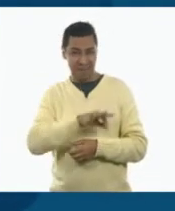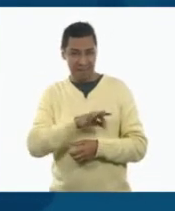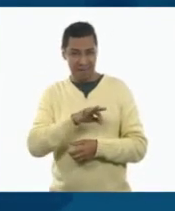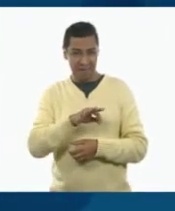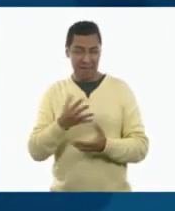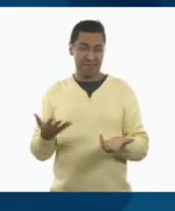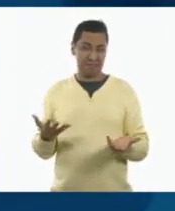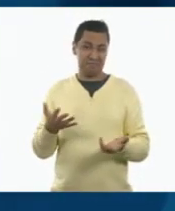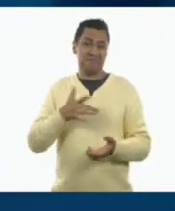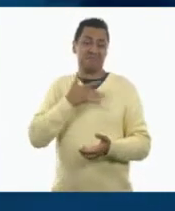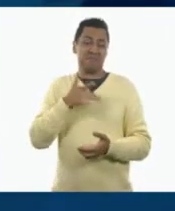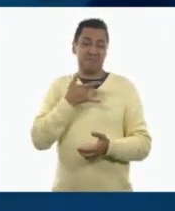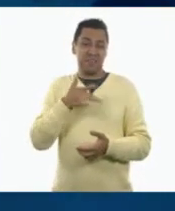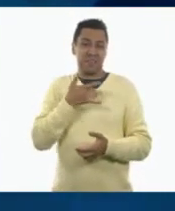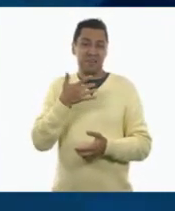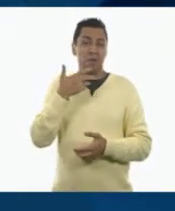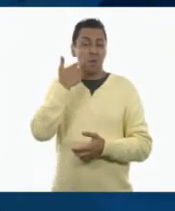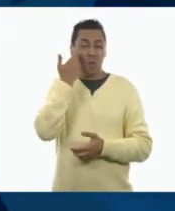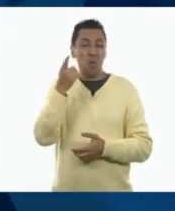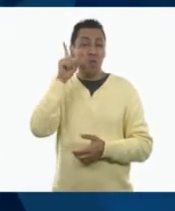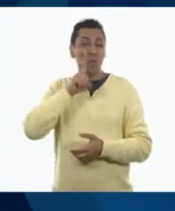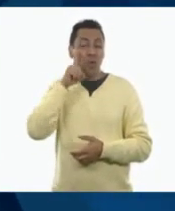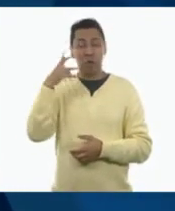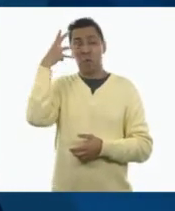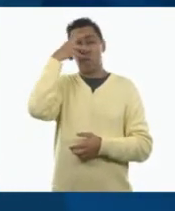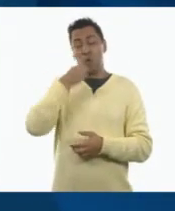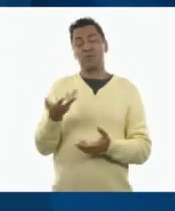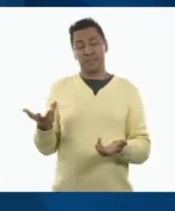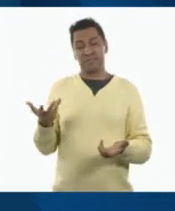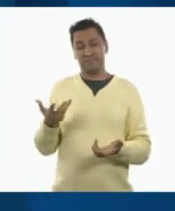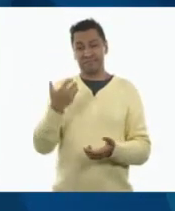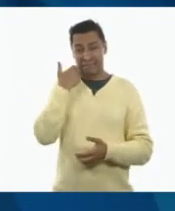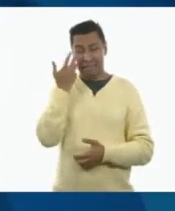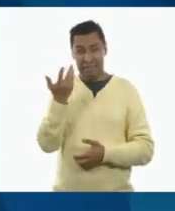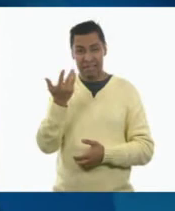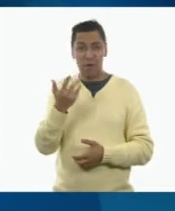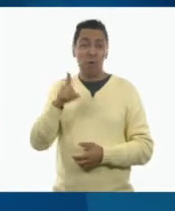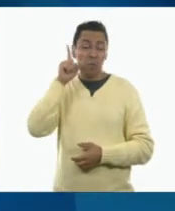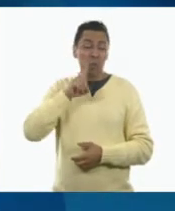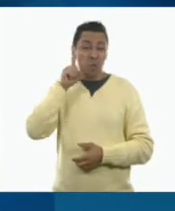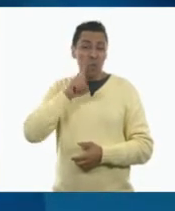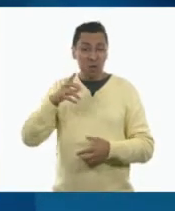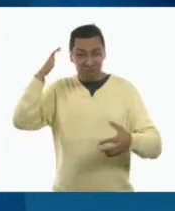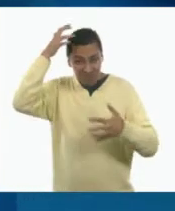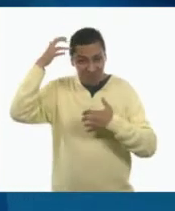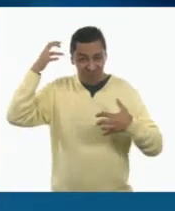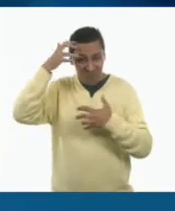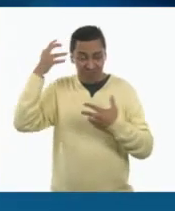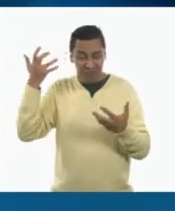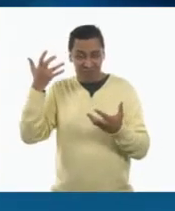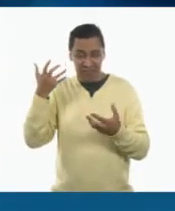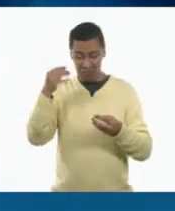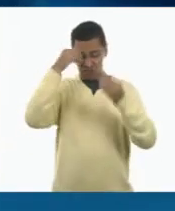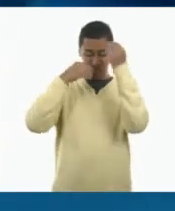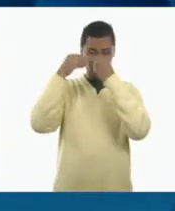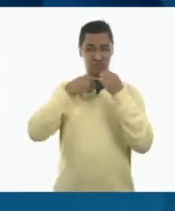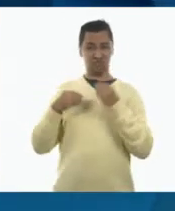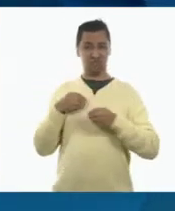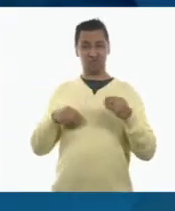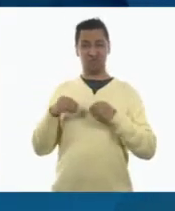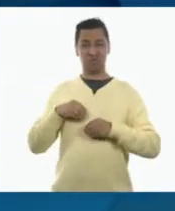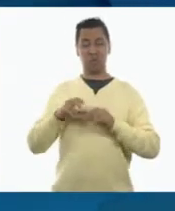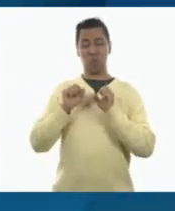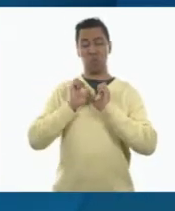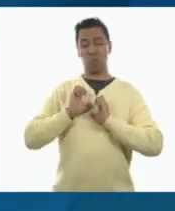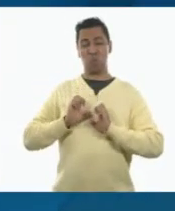yo. Espero tener razón. La mona, aunque se vista de seda, mona se queda. ¿Qué opinan en casa? Que ganó Ton.